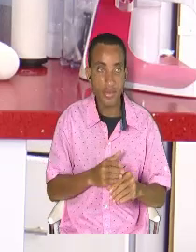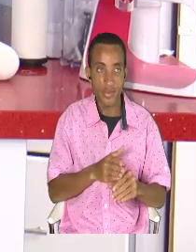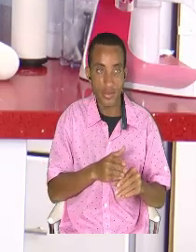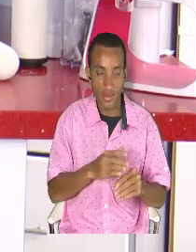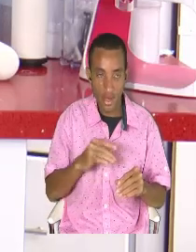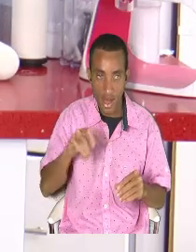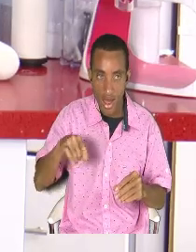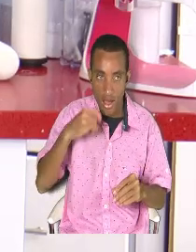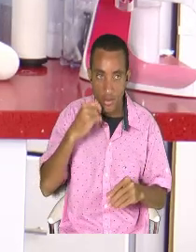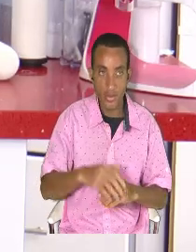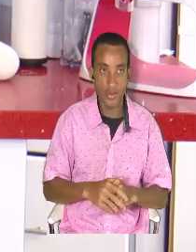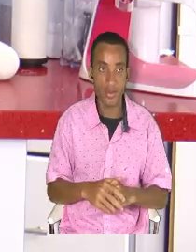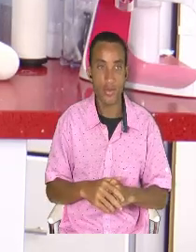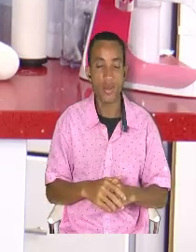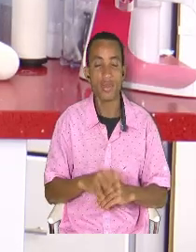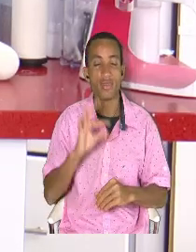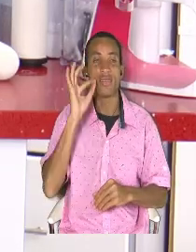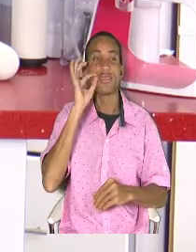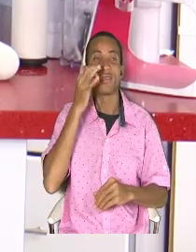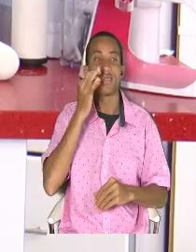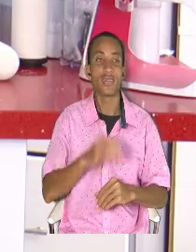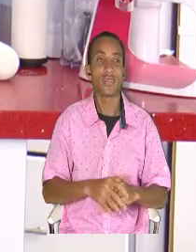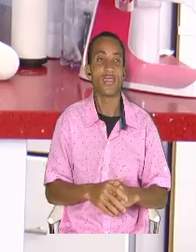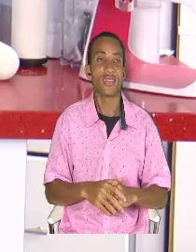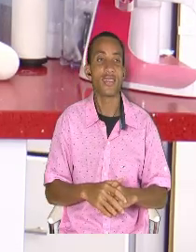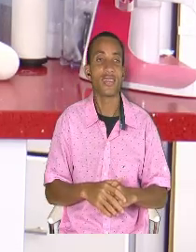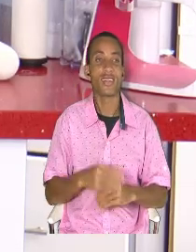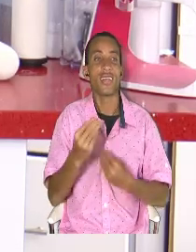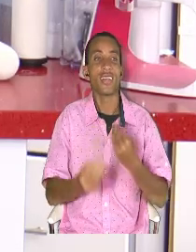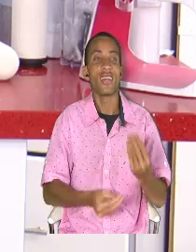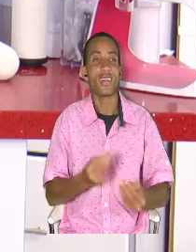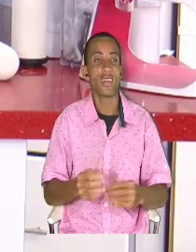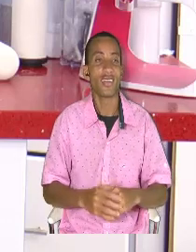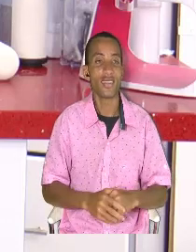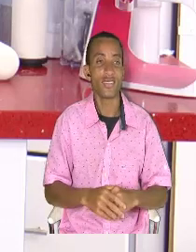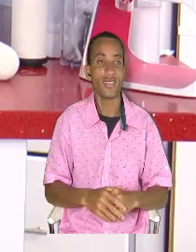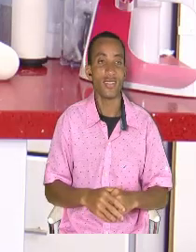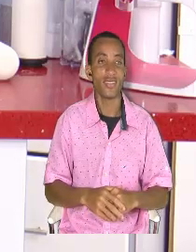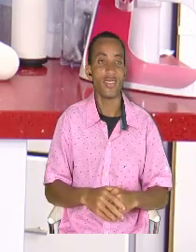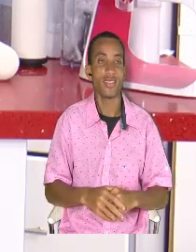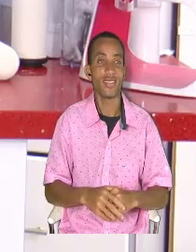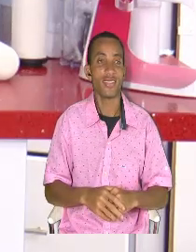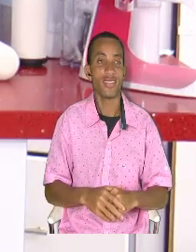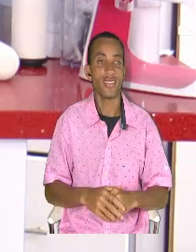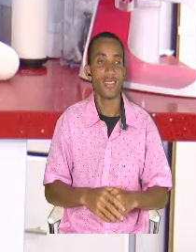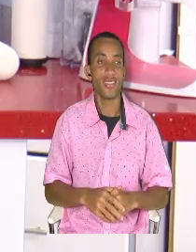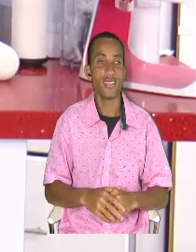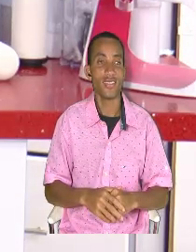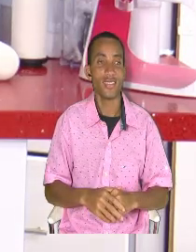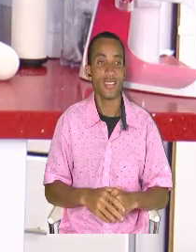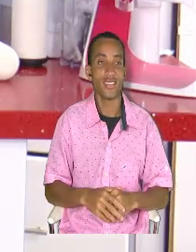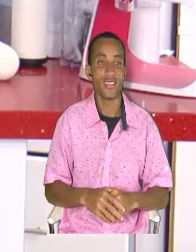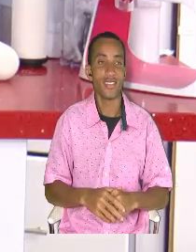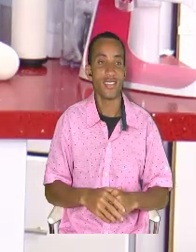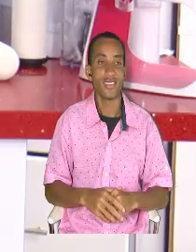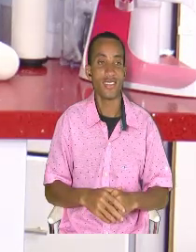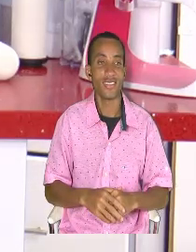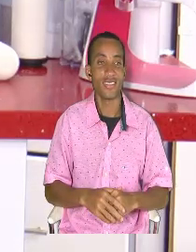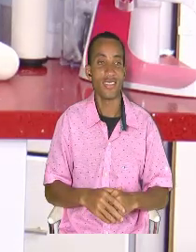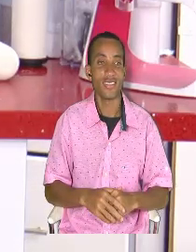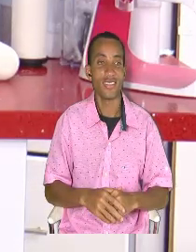diga, rico, delicioso, ¿qué le hago, qué no le hago? Don Miguel, bueno. Con mucho gusto.